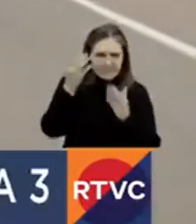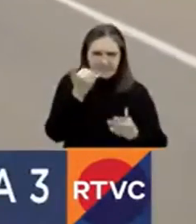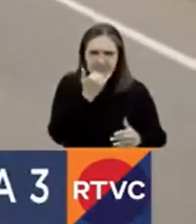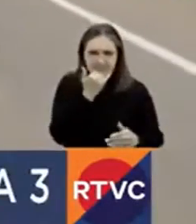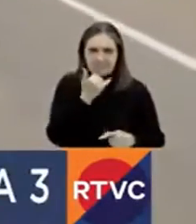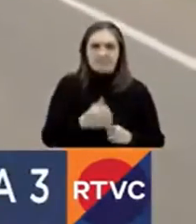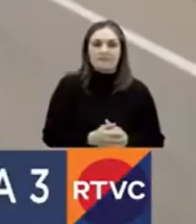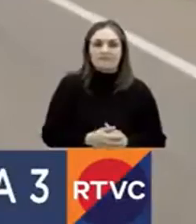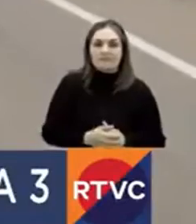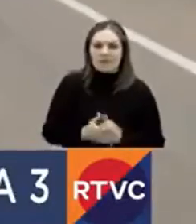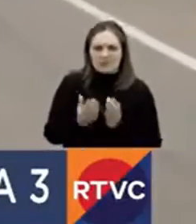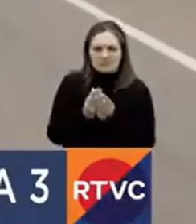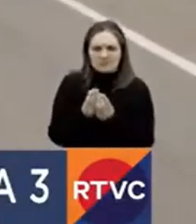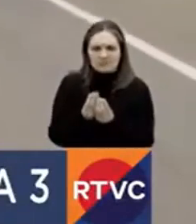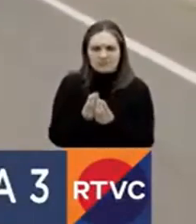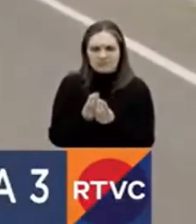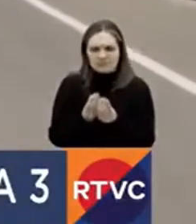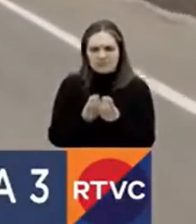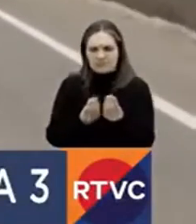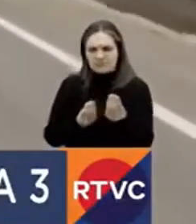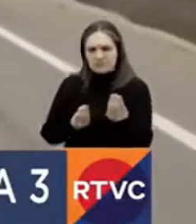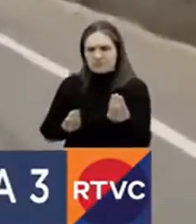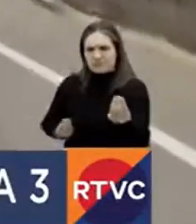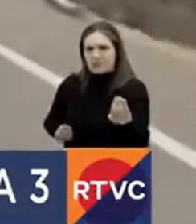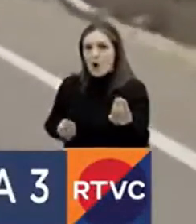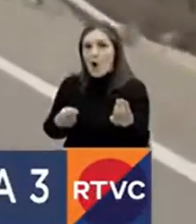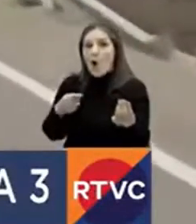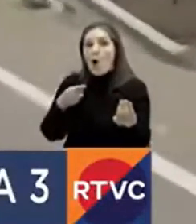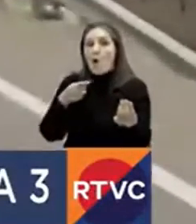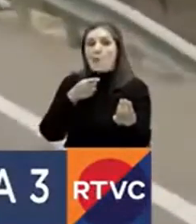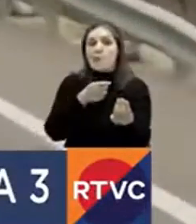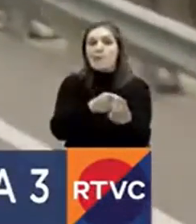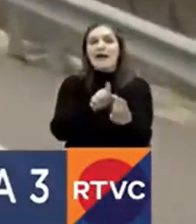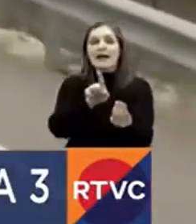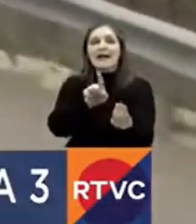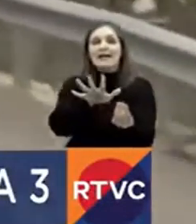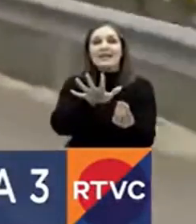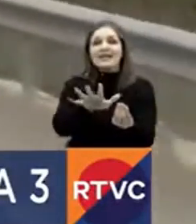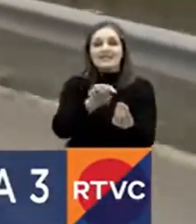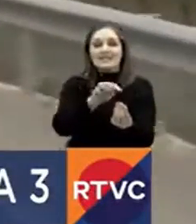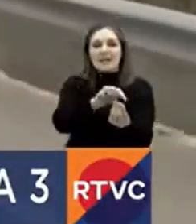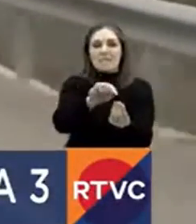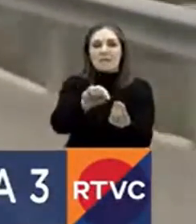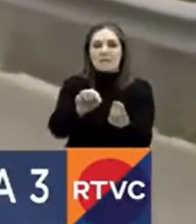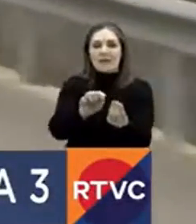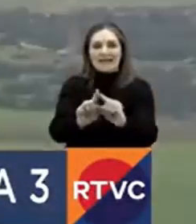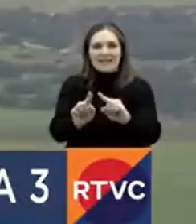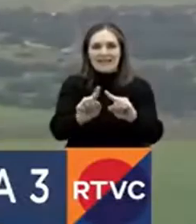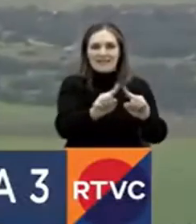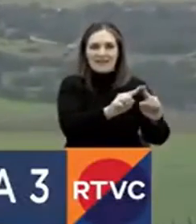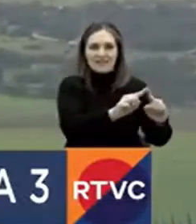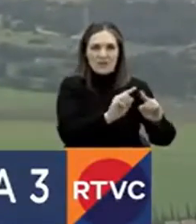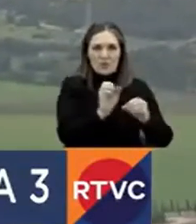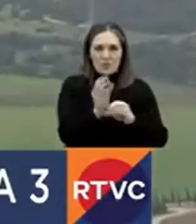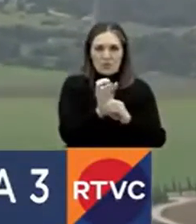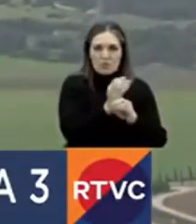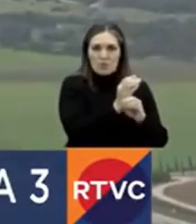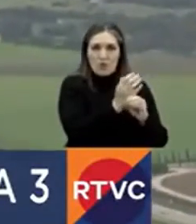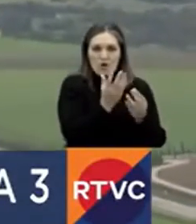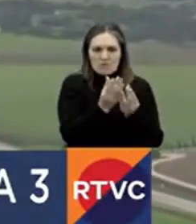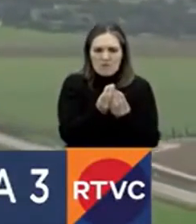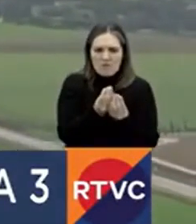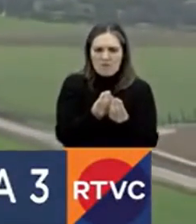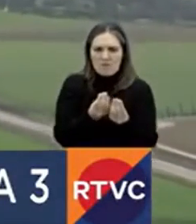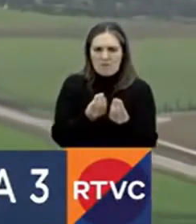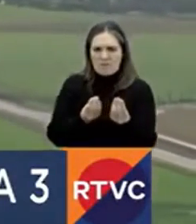Una fuga con 15 de los 17 equipos inscritos en la Vuelta a Andalucía marcó la dirección de la etapa 3, que tuvo que ser